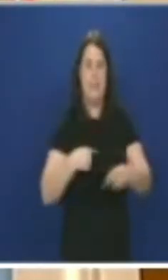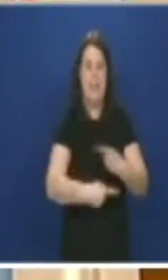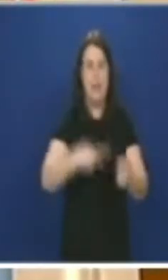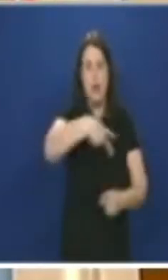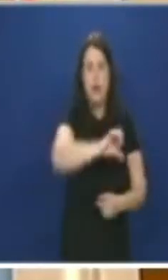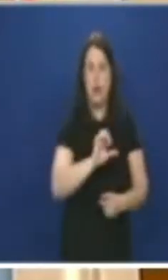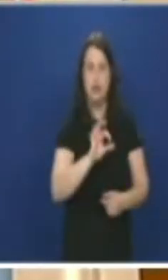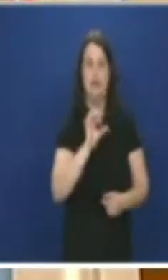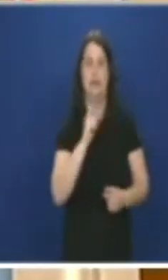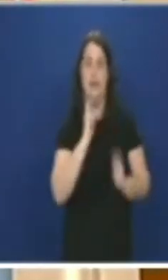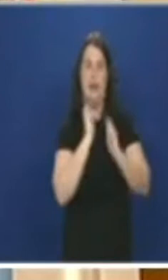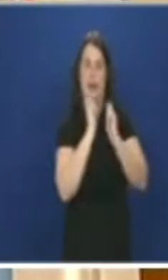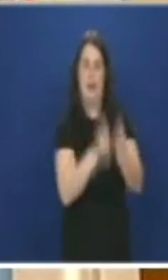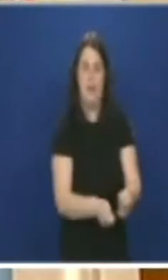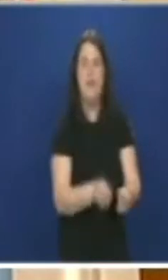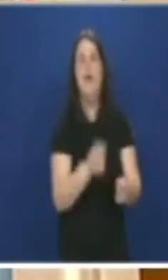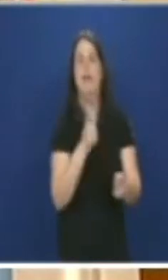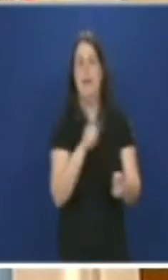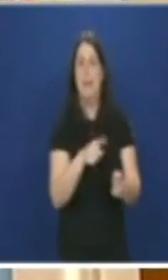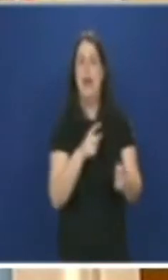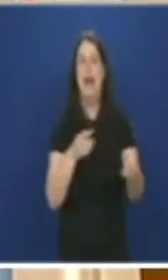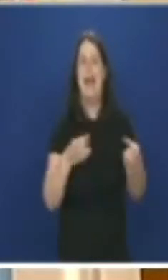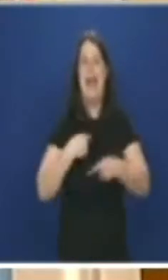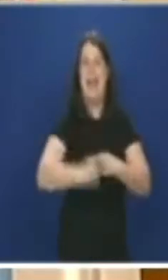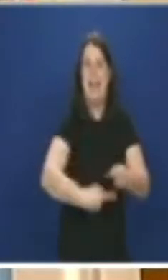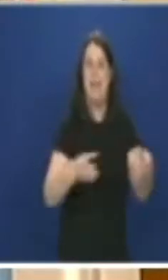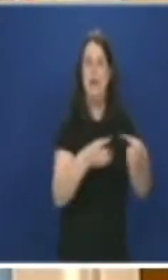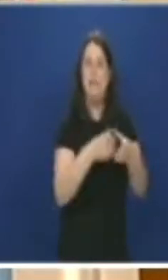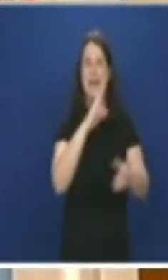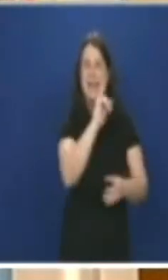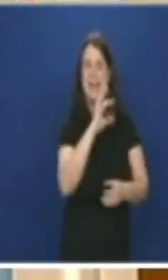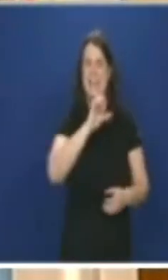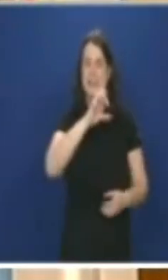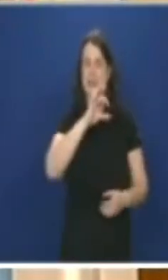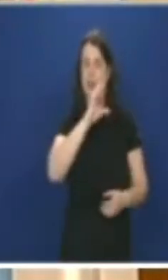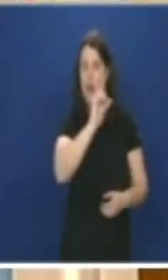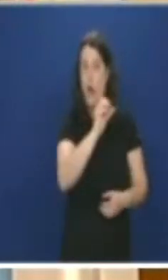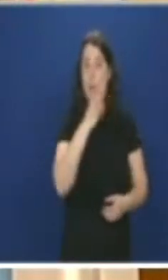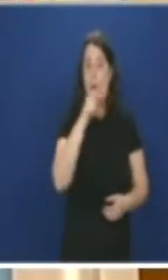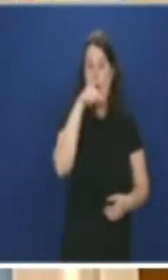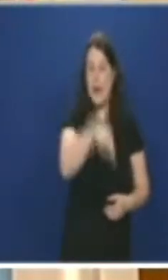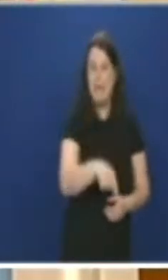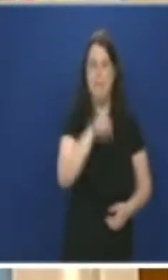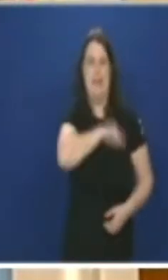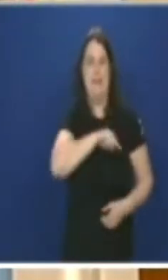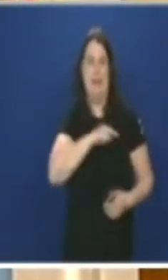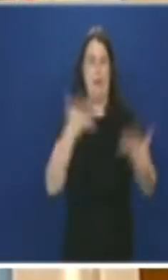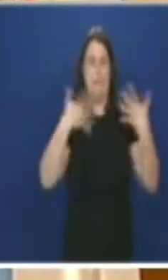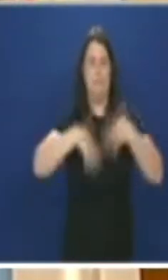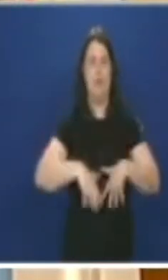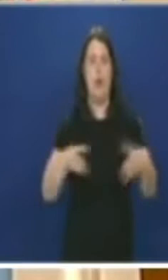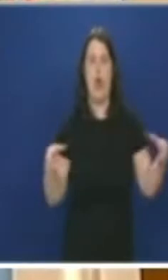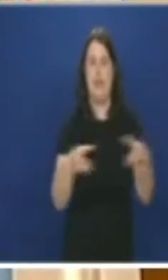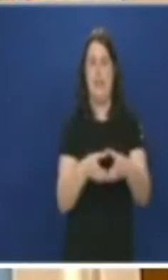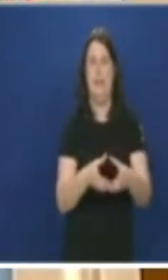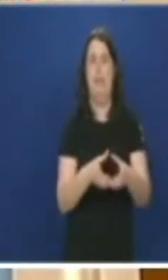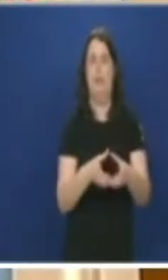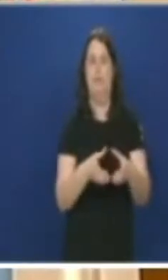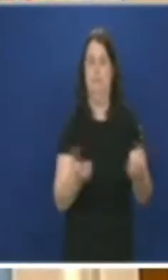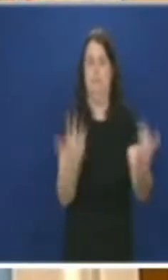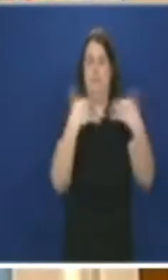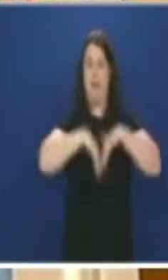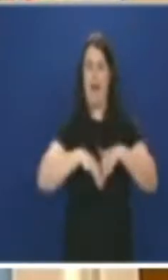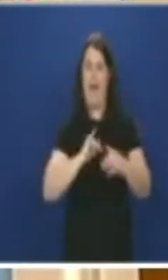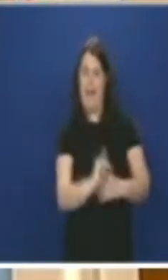denominou a xeración Risco, por ser quen mellor sentía a existencia colectiva de todos. O Vicente Risco, que